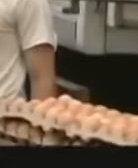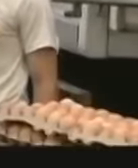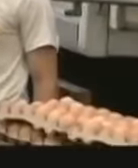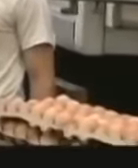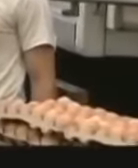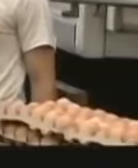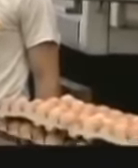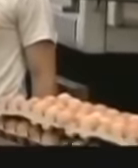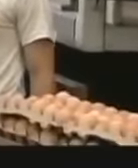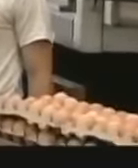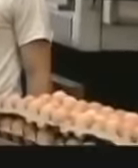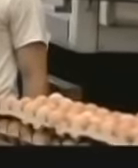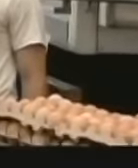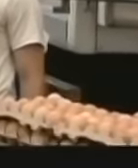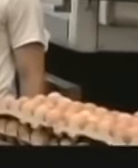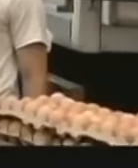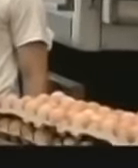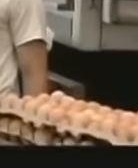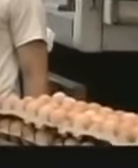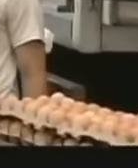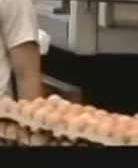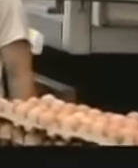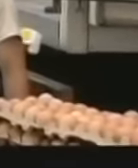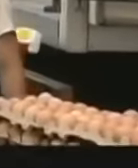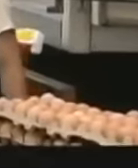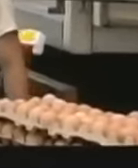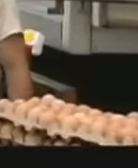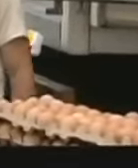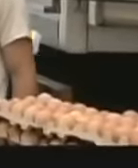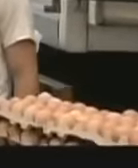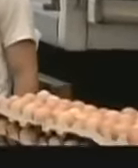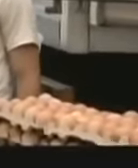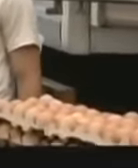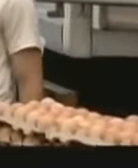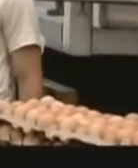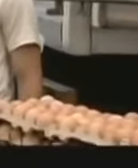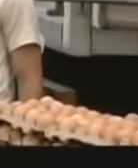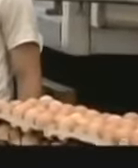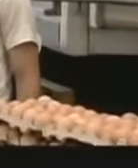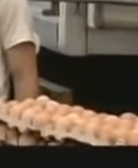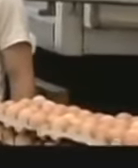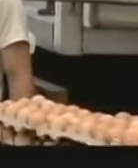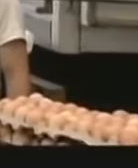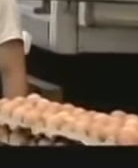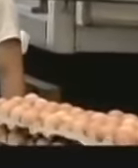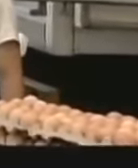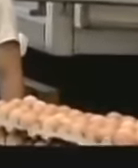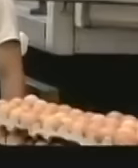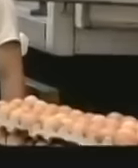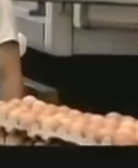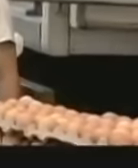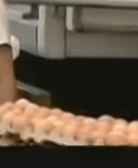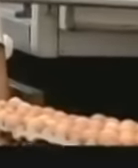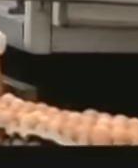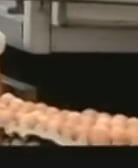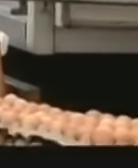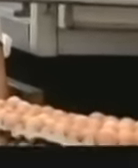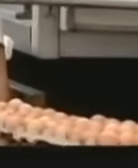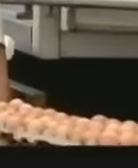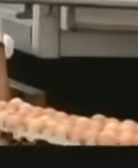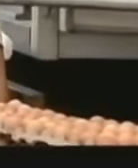Sí, muchísimas gracias por el contacto que establecemos a esta hora desde las instalaciones del aeropuerto Batalla de Araure en el